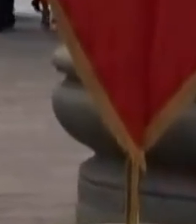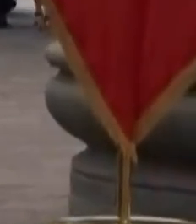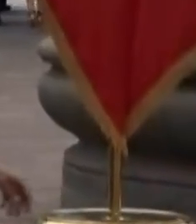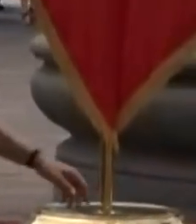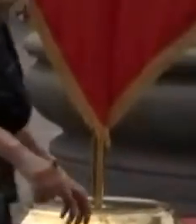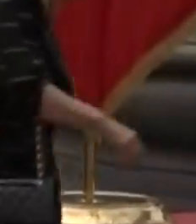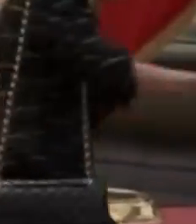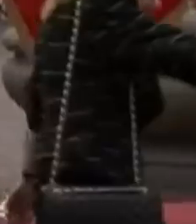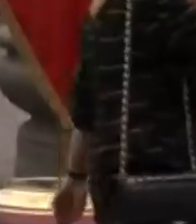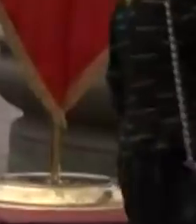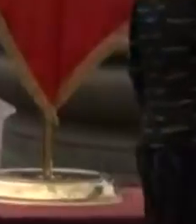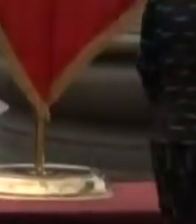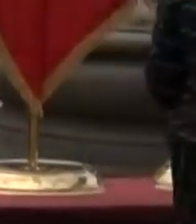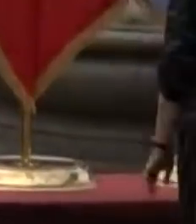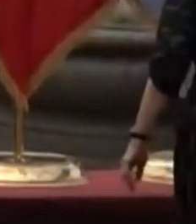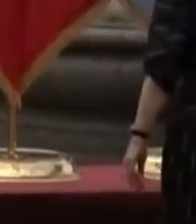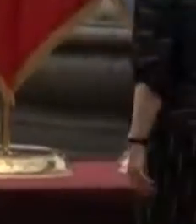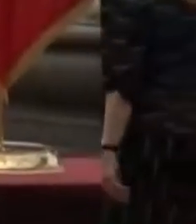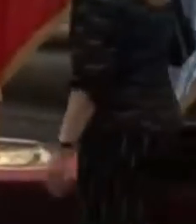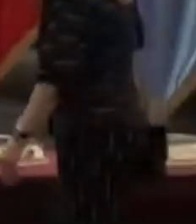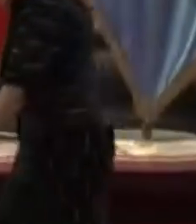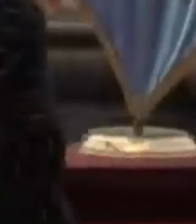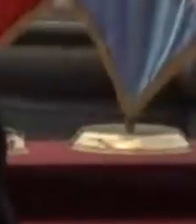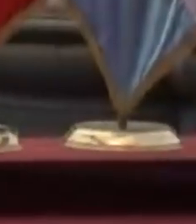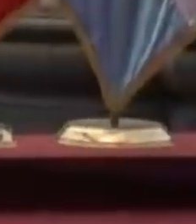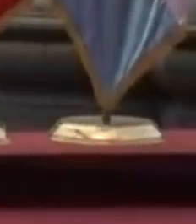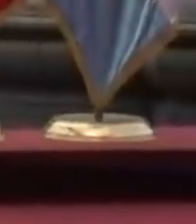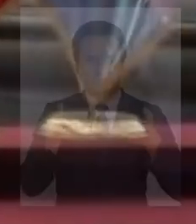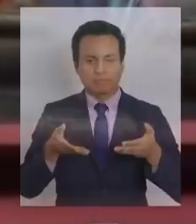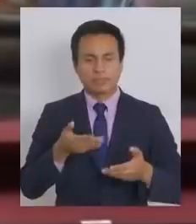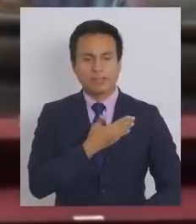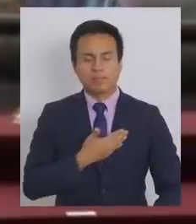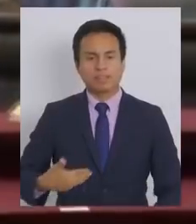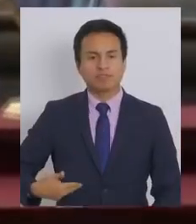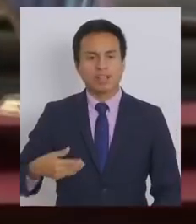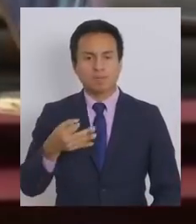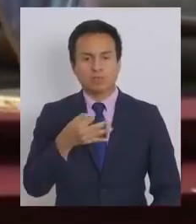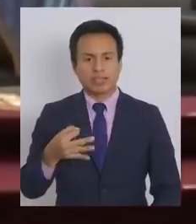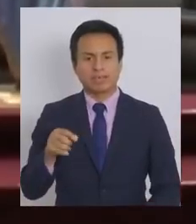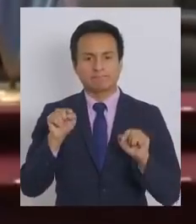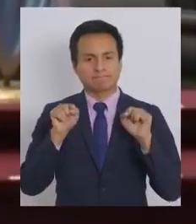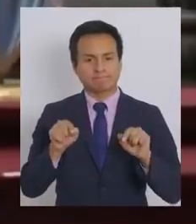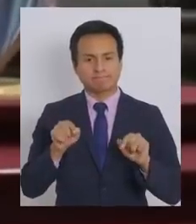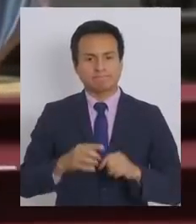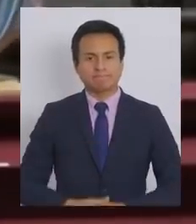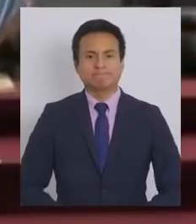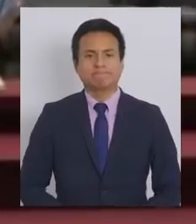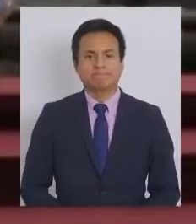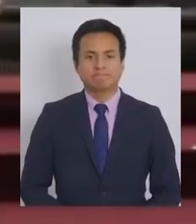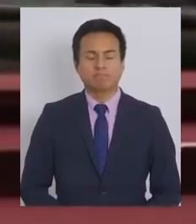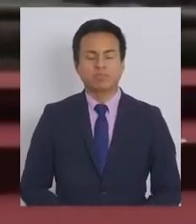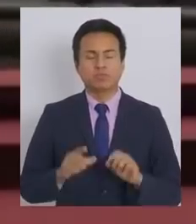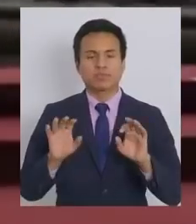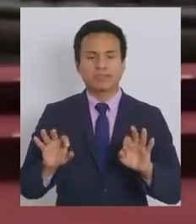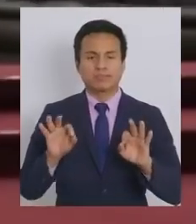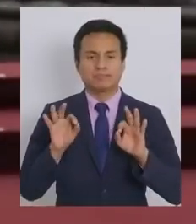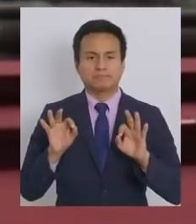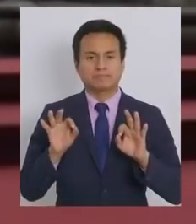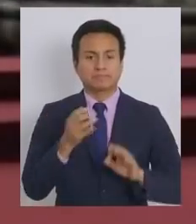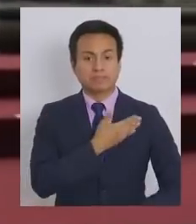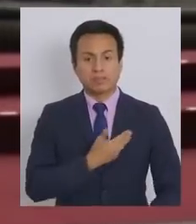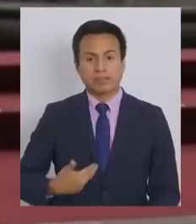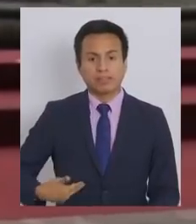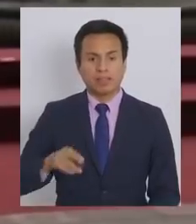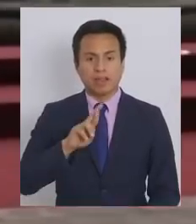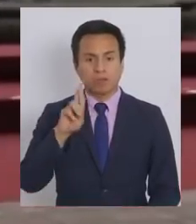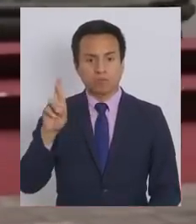Hacen ingreso al patio de los naranjos del Palacio de la Moneda Su Excelencia, el